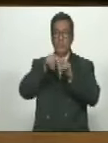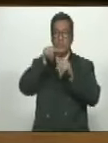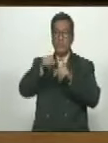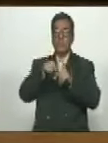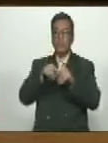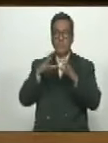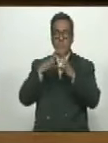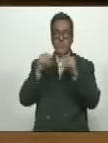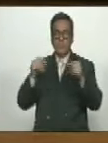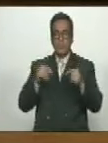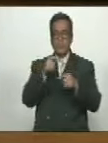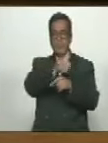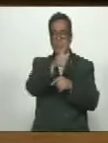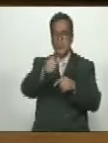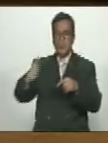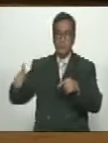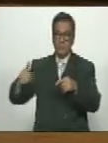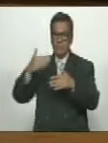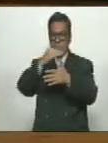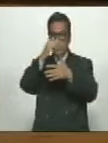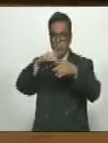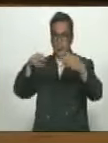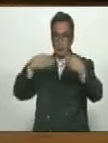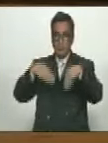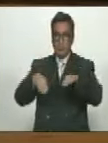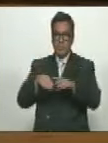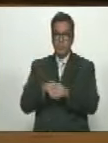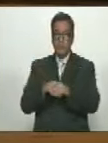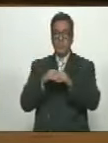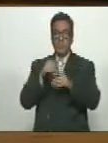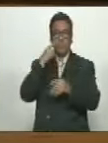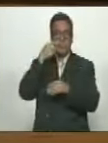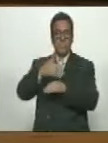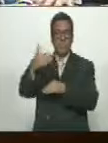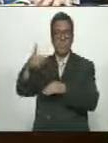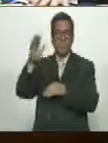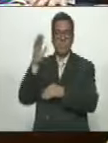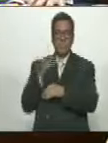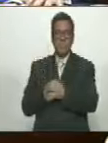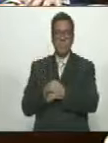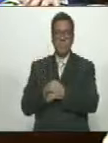en todas y cada una de sus partes sirven a manifestarlo con la señal de costumbre